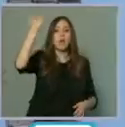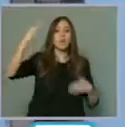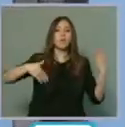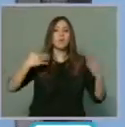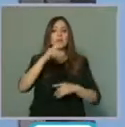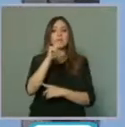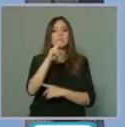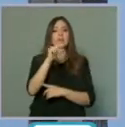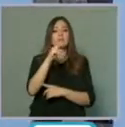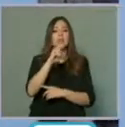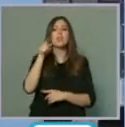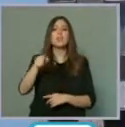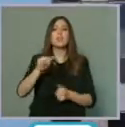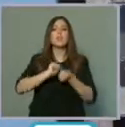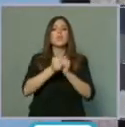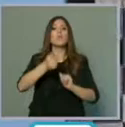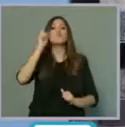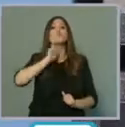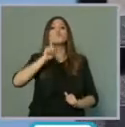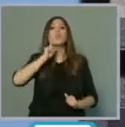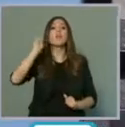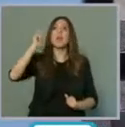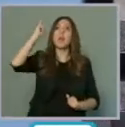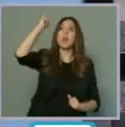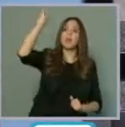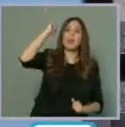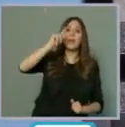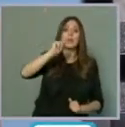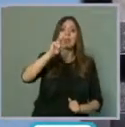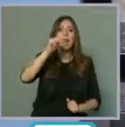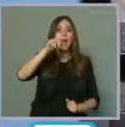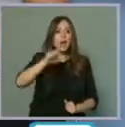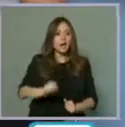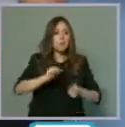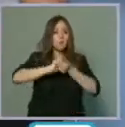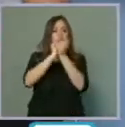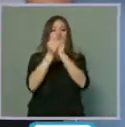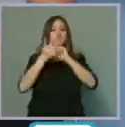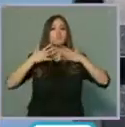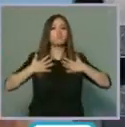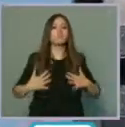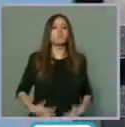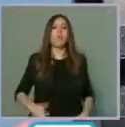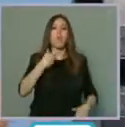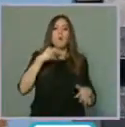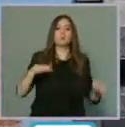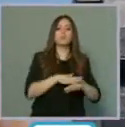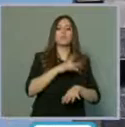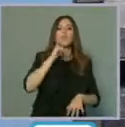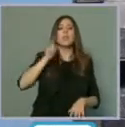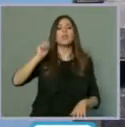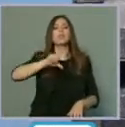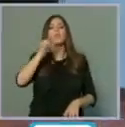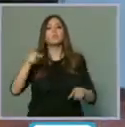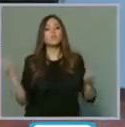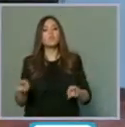la Bruja de Texcoco es una mujer trans muy alta, con una barba inmensa, que ella mezcla la